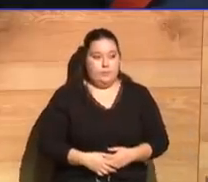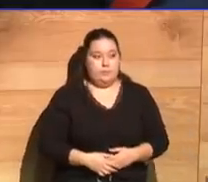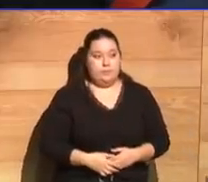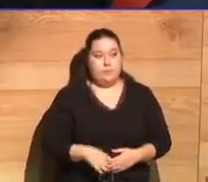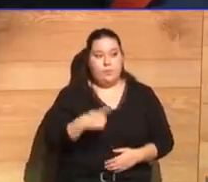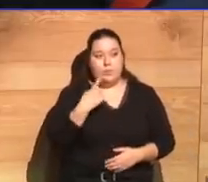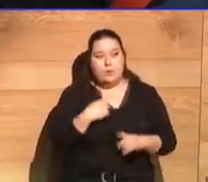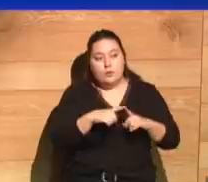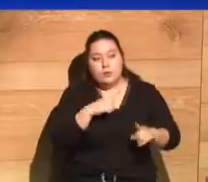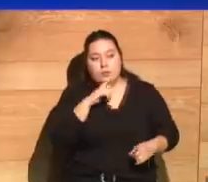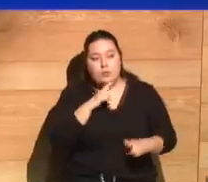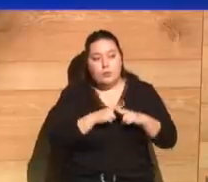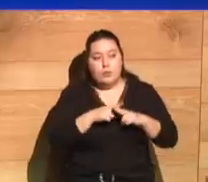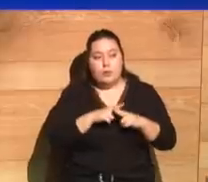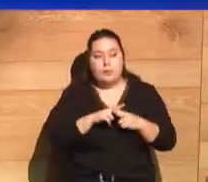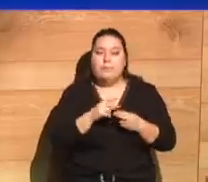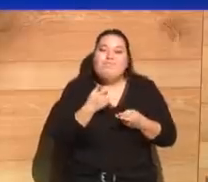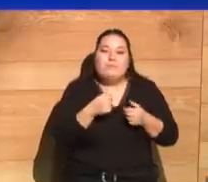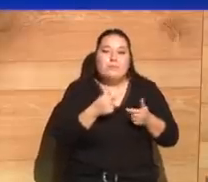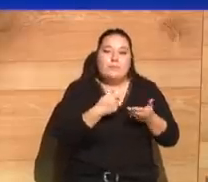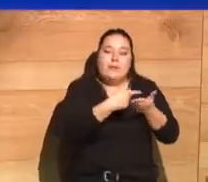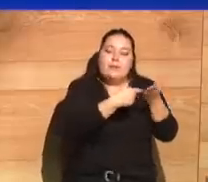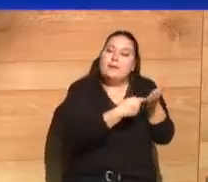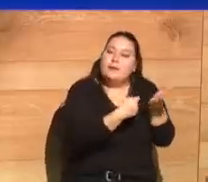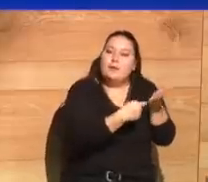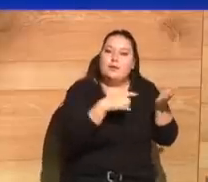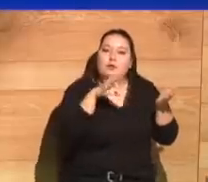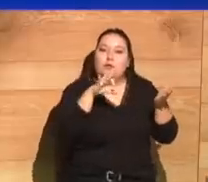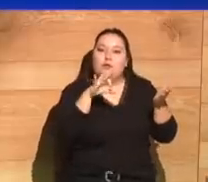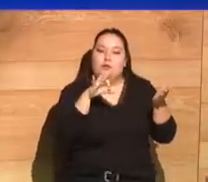llama la cláusula Shulkin. Ah, ¿sí? Sí.